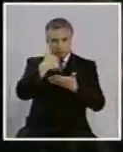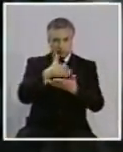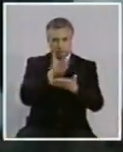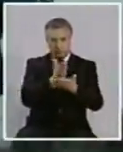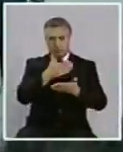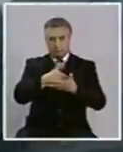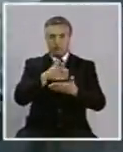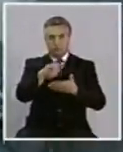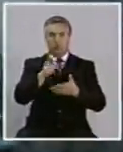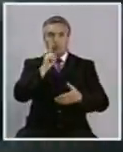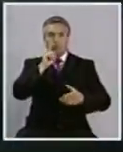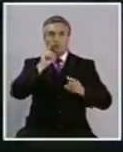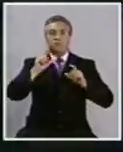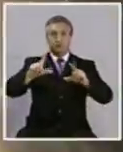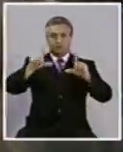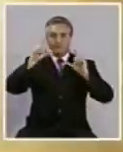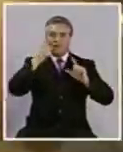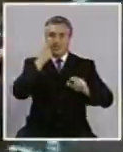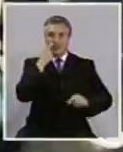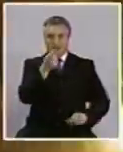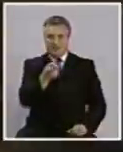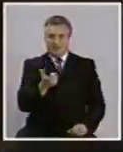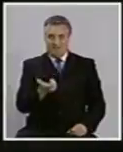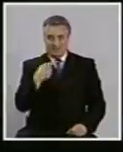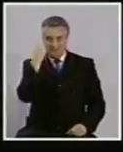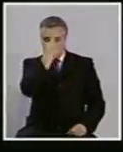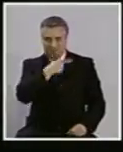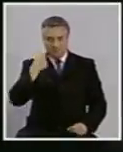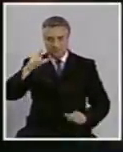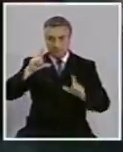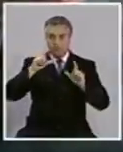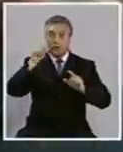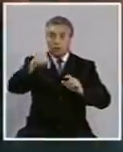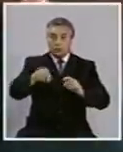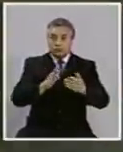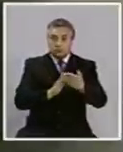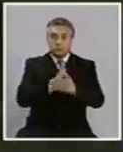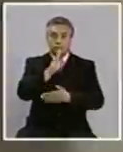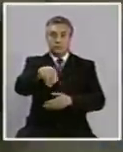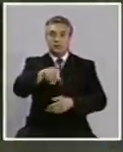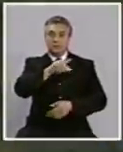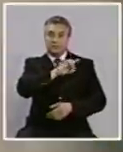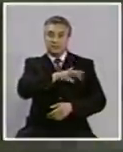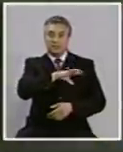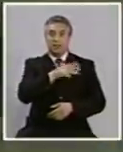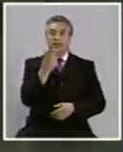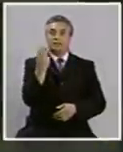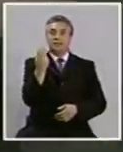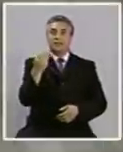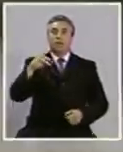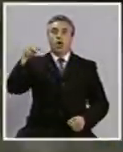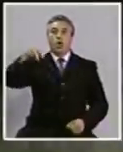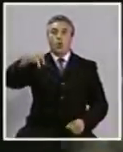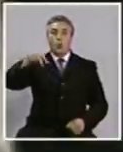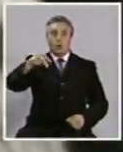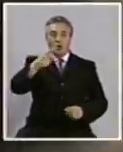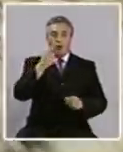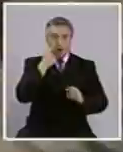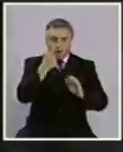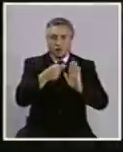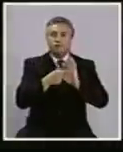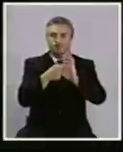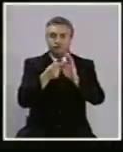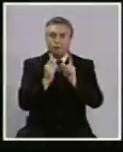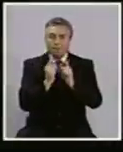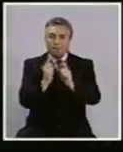es interpretado por el actor Henry Cavill. La cinta se estrena en Chile el 13 de junio, pero aquí le presentamos un